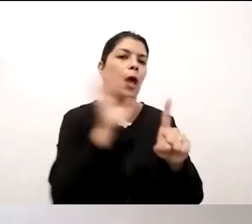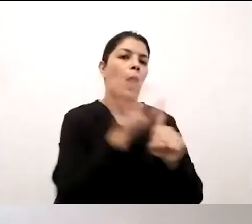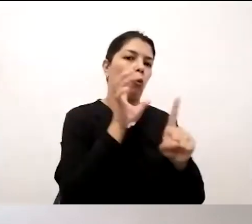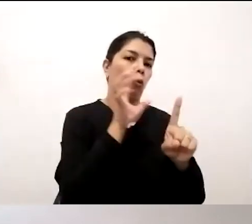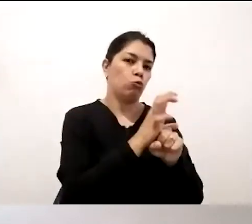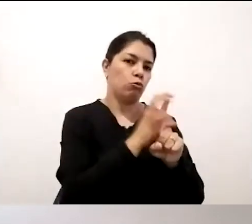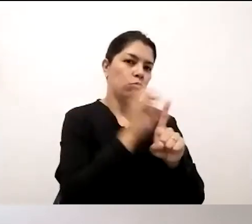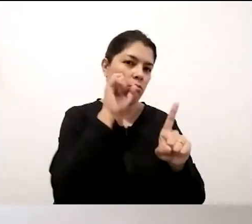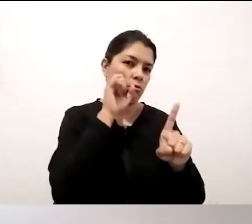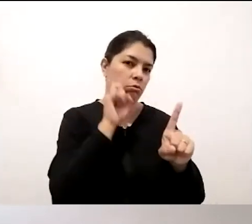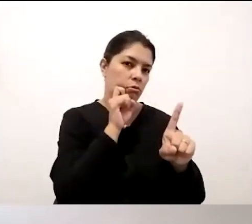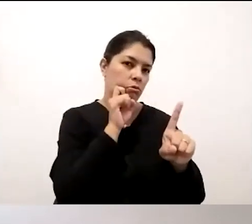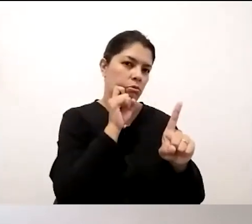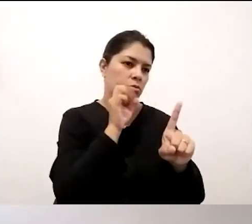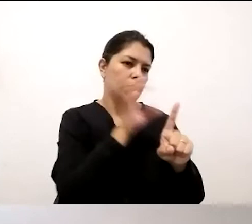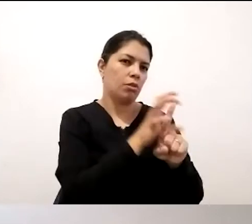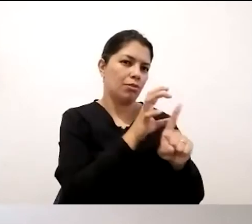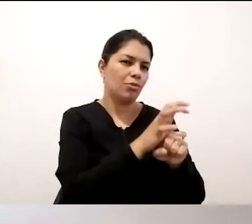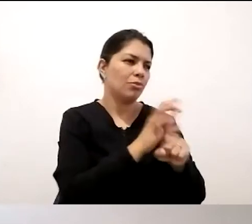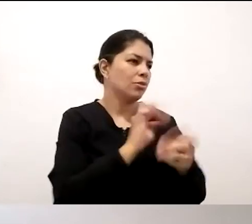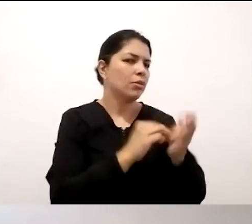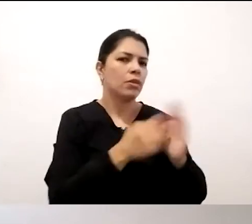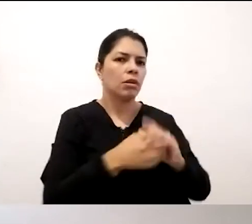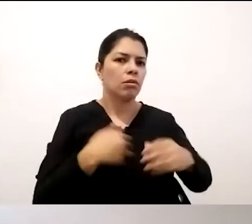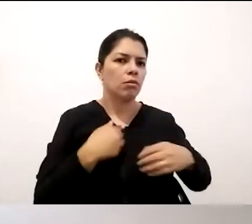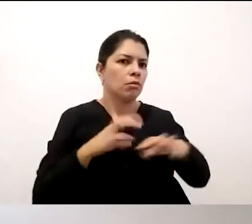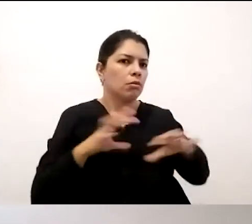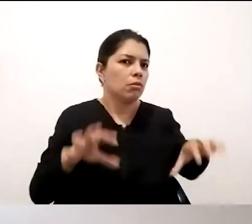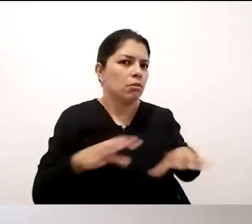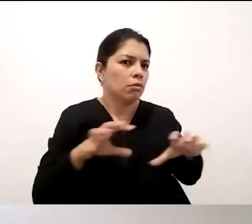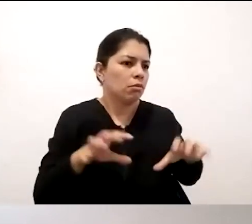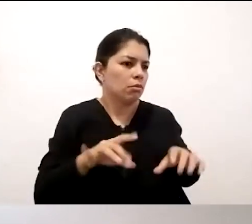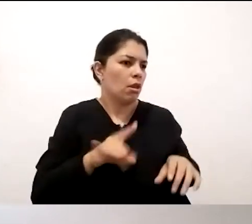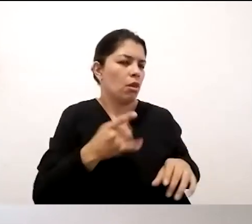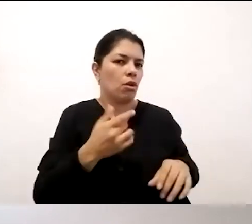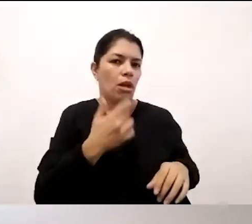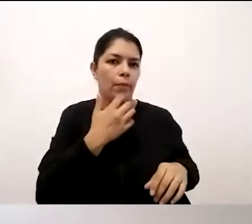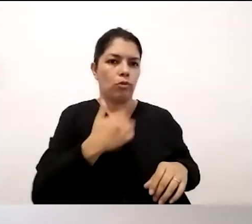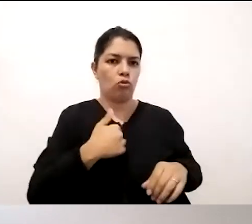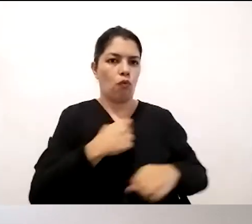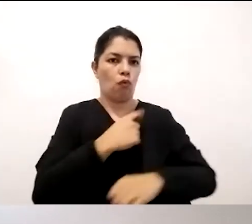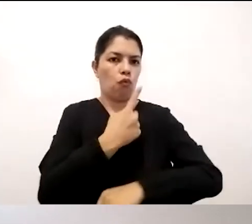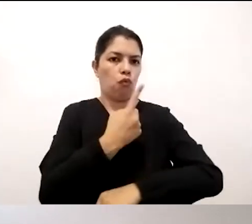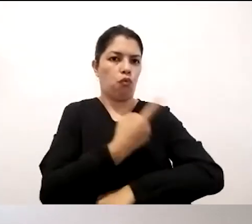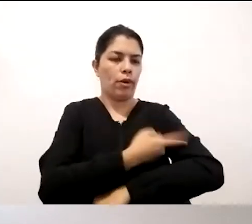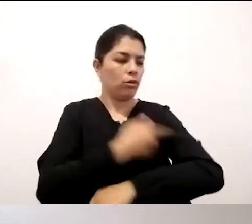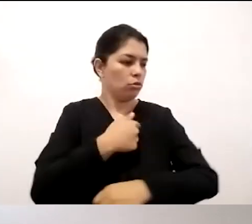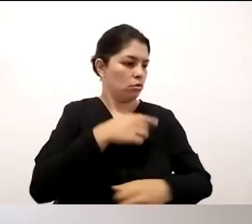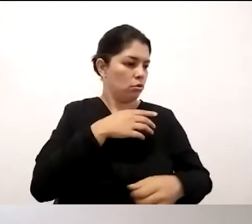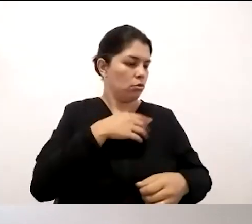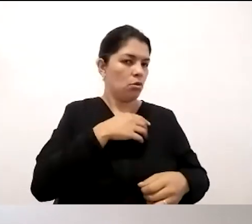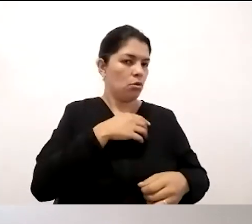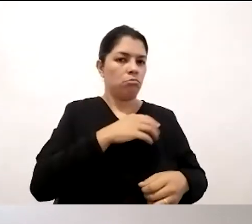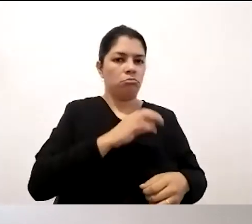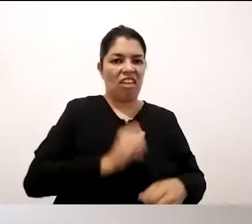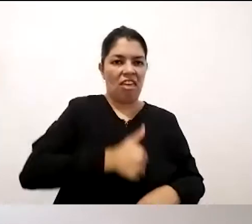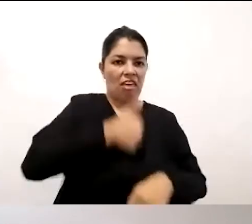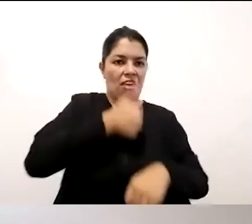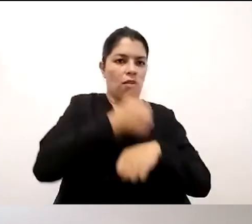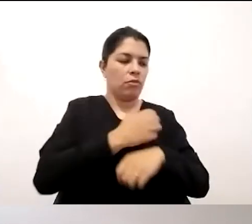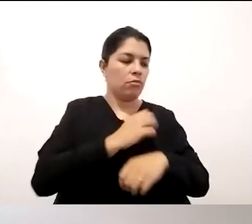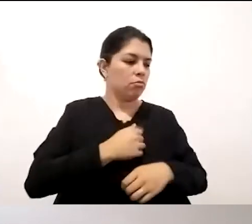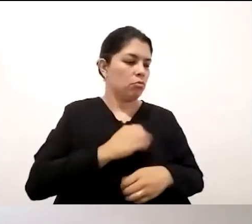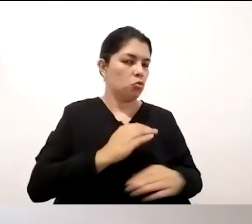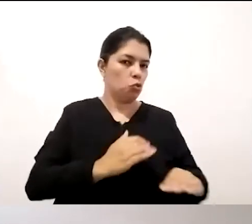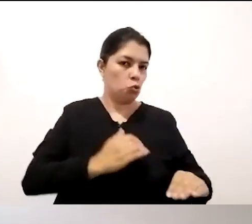los actos que llevan a una persona que tenga un rango con un menor o con un adulto, sea jefes, superiores, padres